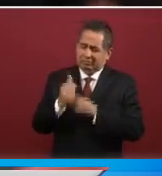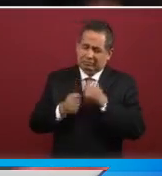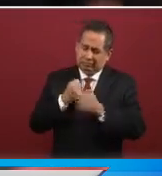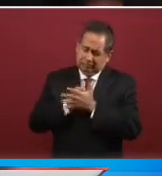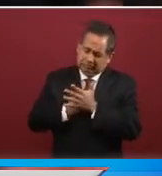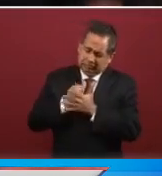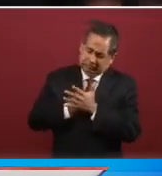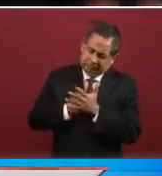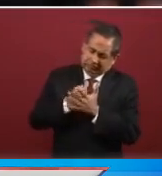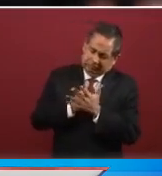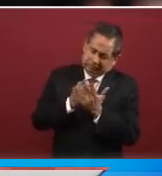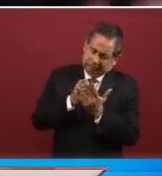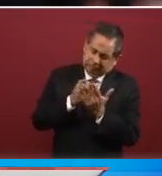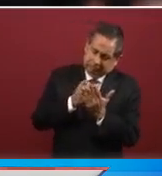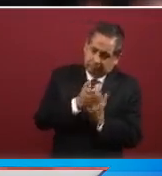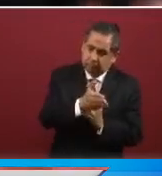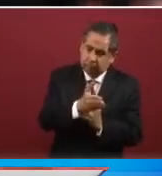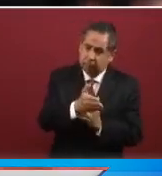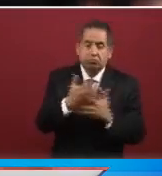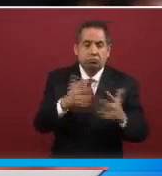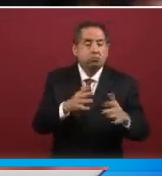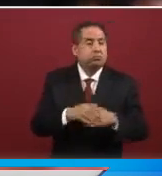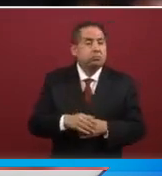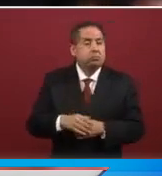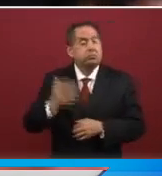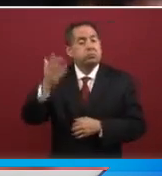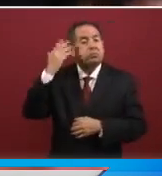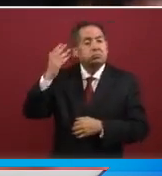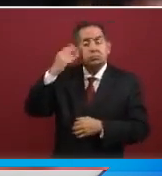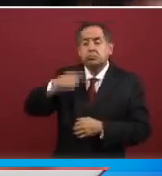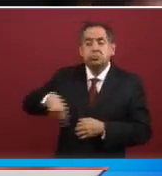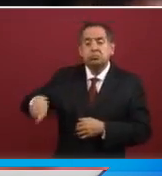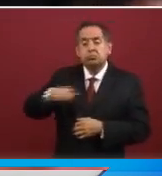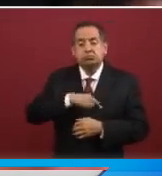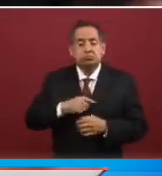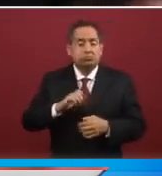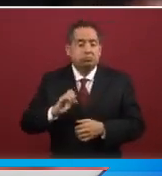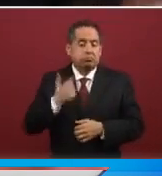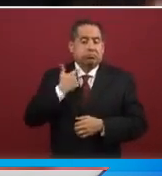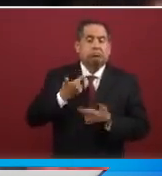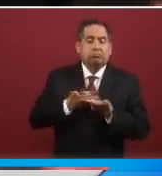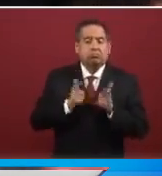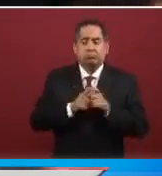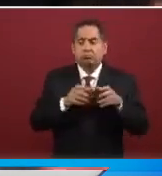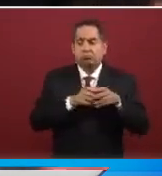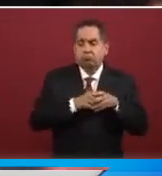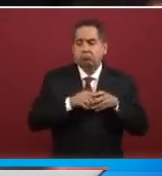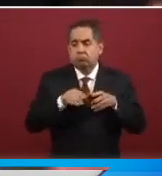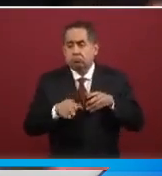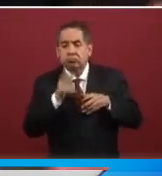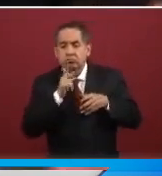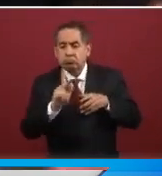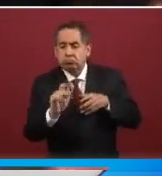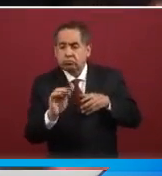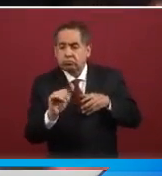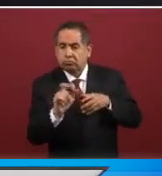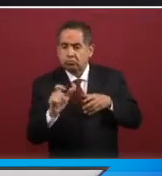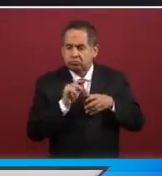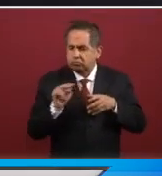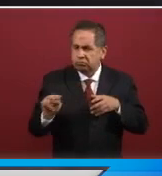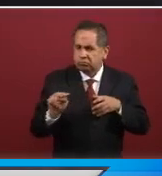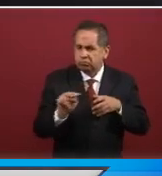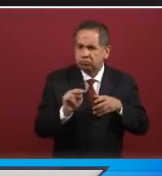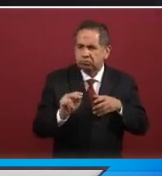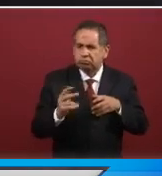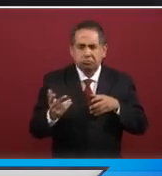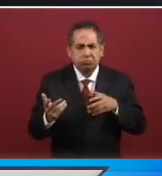Lázaro Cárdenas. Recuerda que advirtieron los empresarios expropiados a la incapacidad de los mexicanos para el manejo de la industria petrolera, que no fue así.